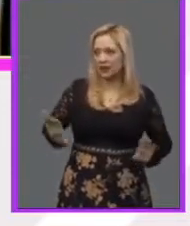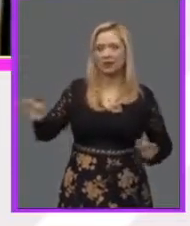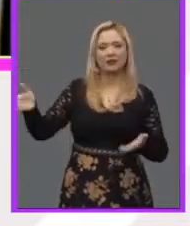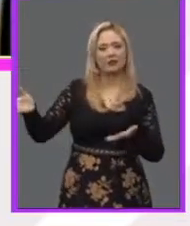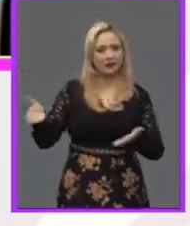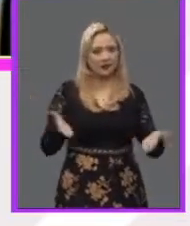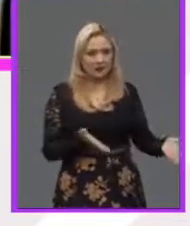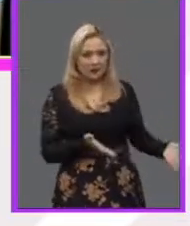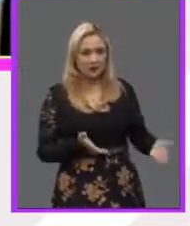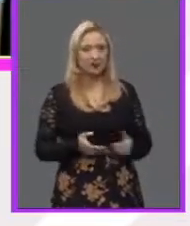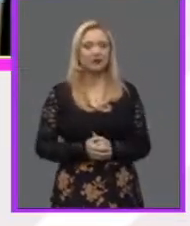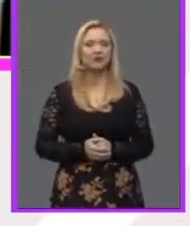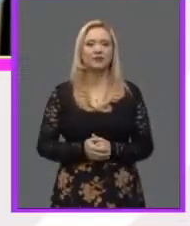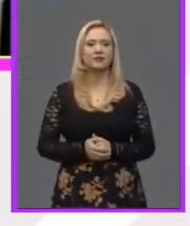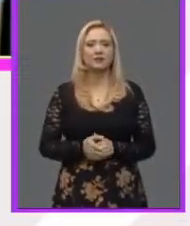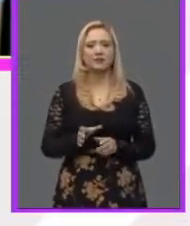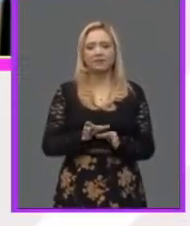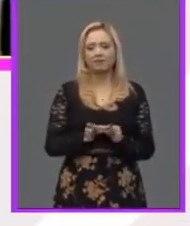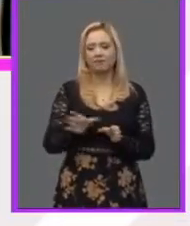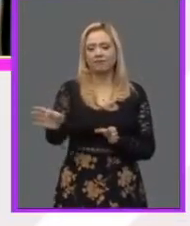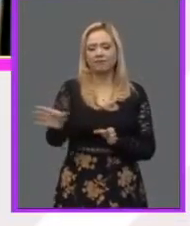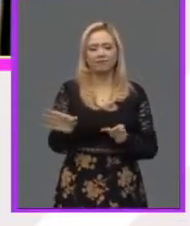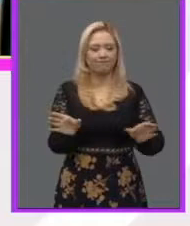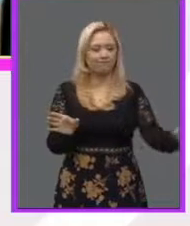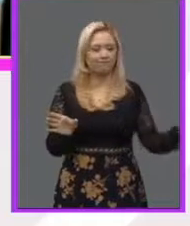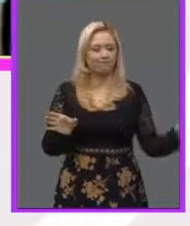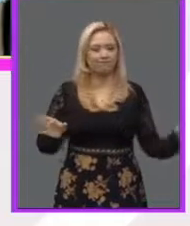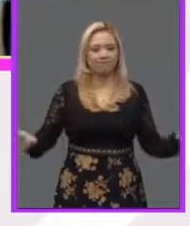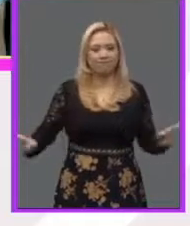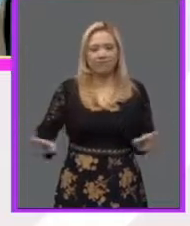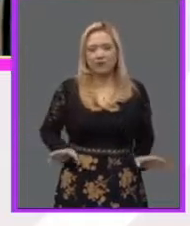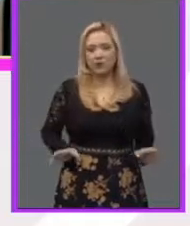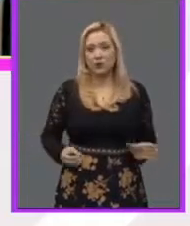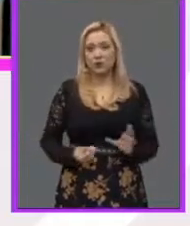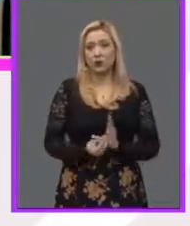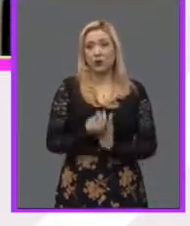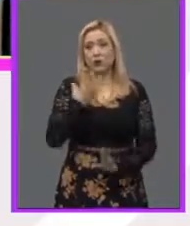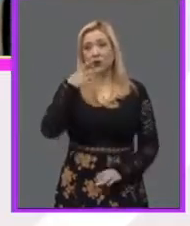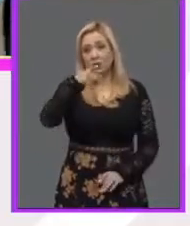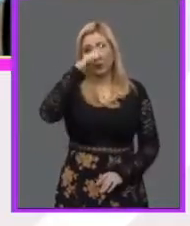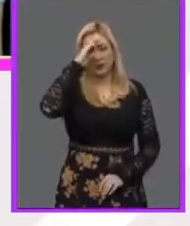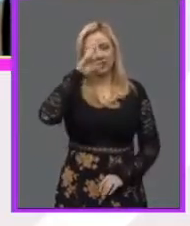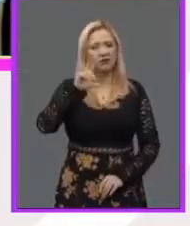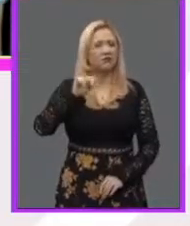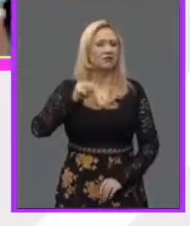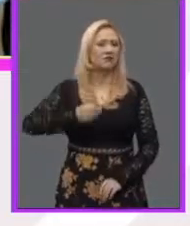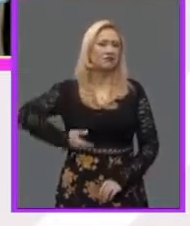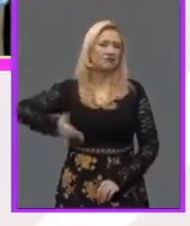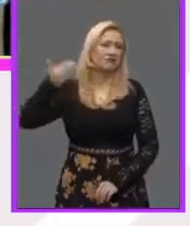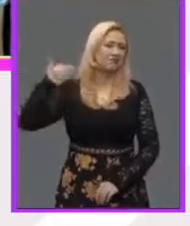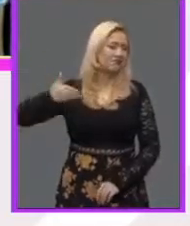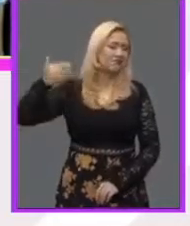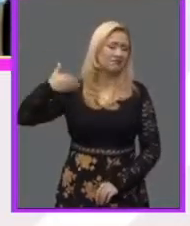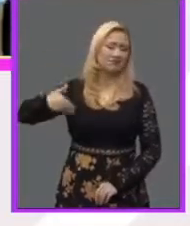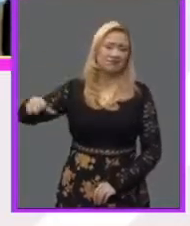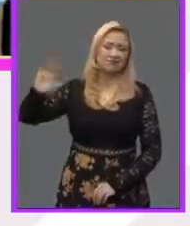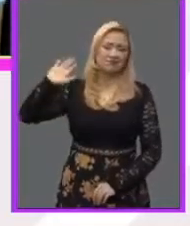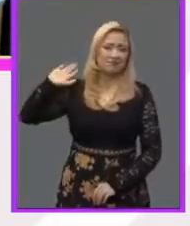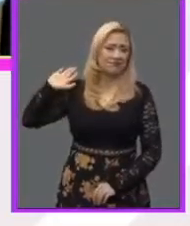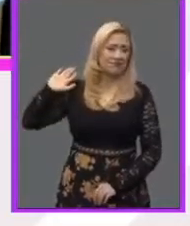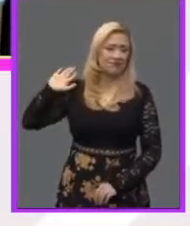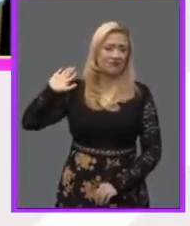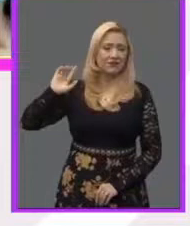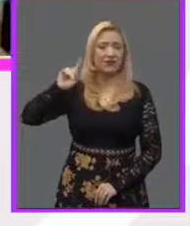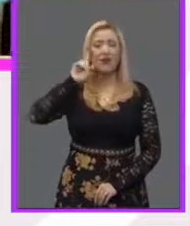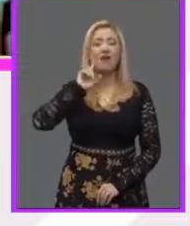al definir quiénes los van a ocupar, también pues sectorizan a cierta población. Esto no es nuevo, ¿sí? No, como tú bien sabrás, estas son